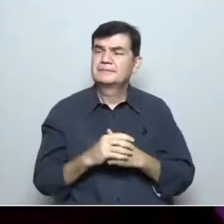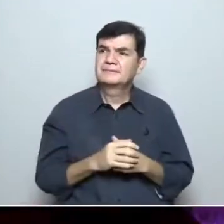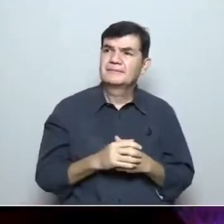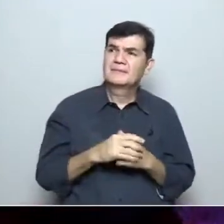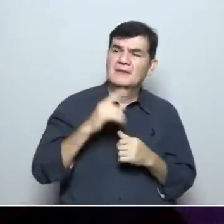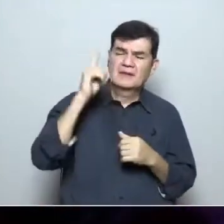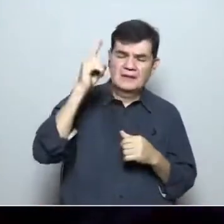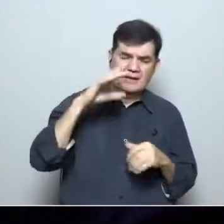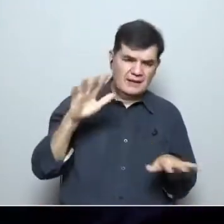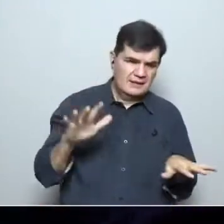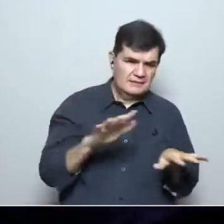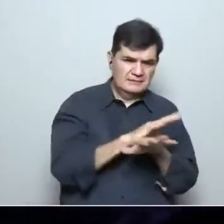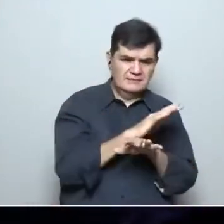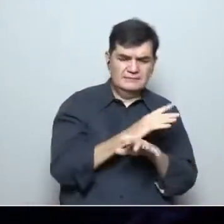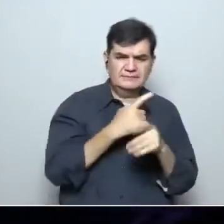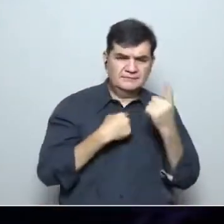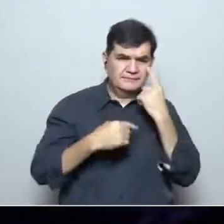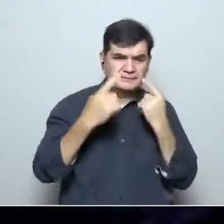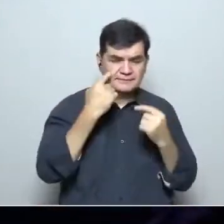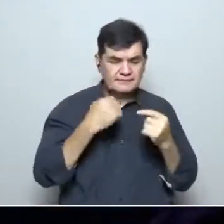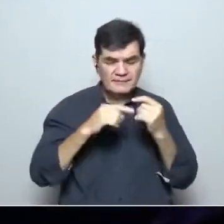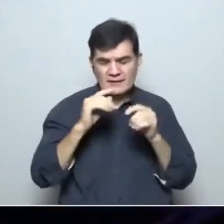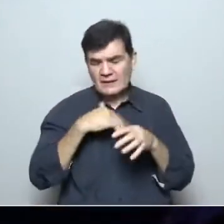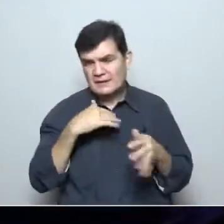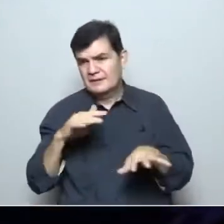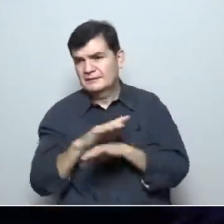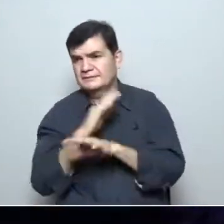Él ha cambiado nuestro lamento en baile, iglesia.